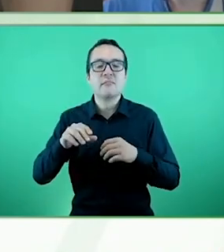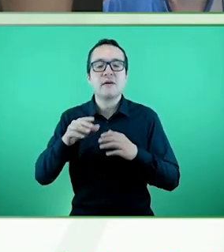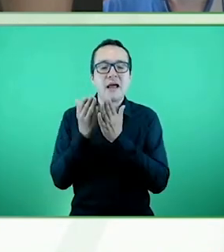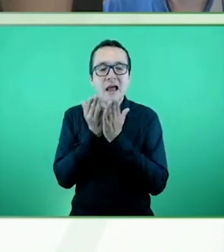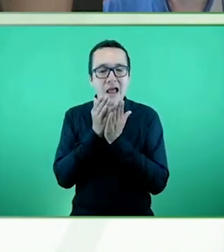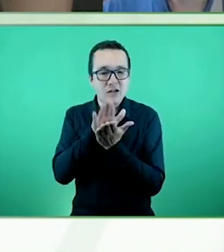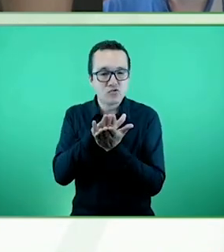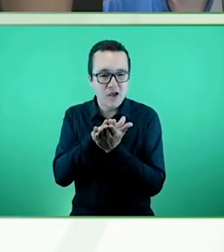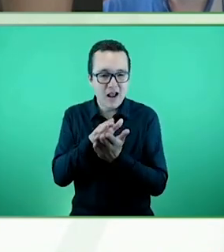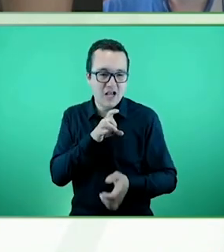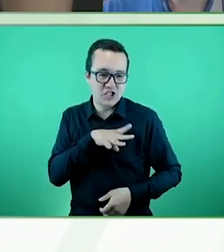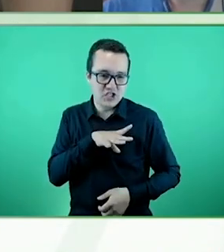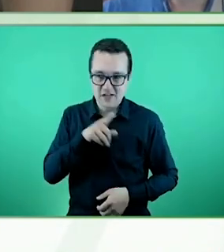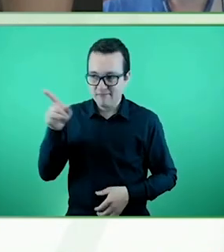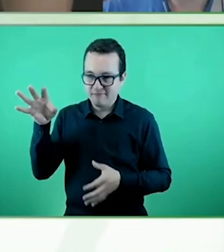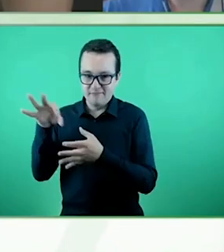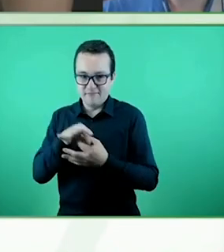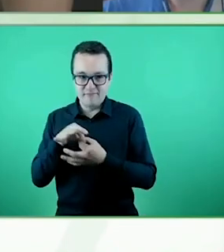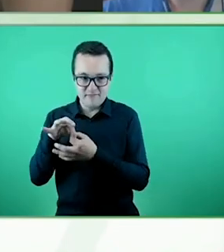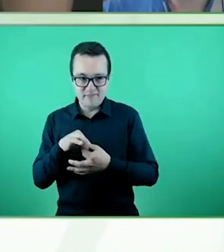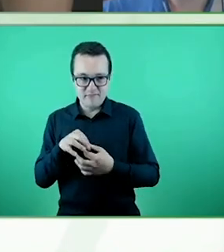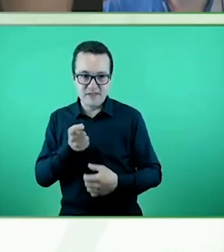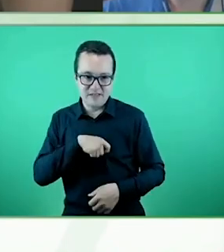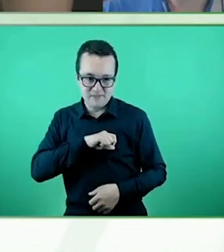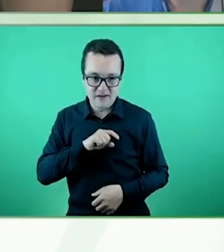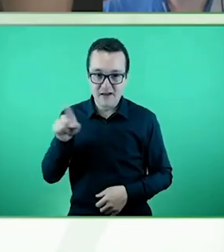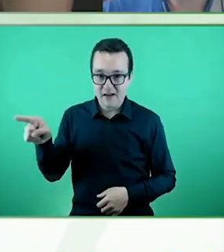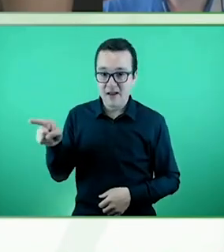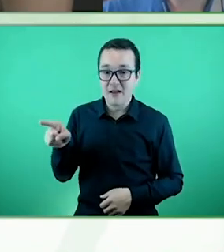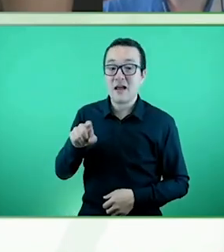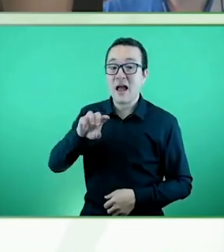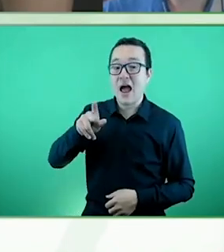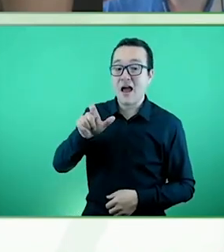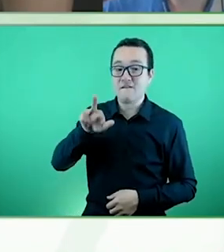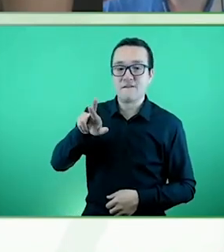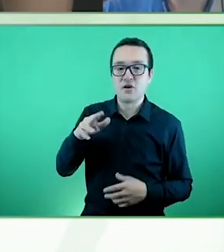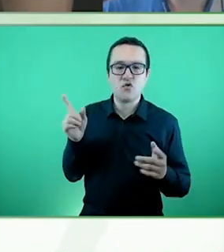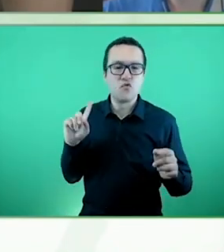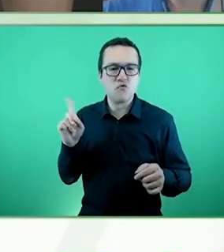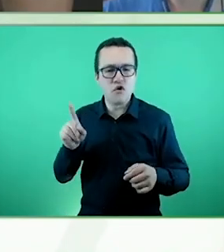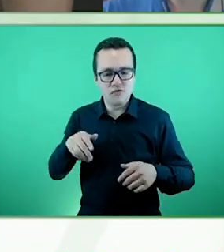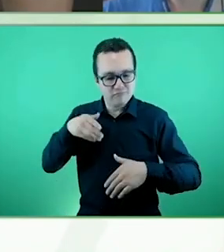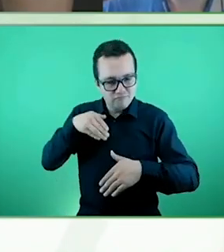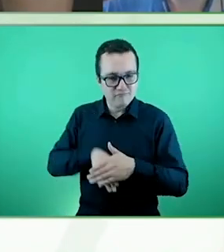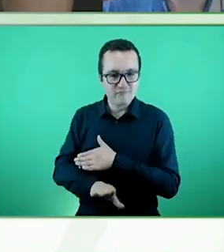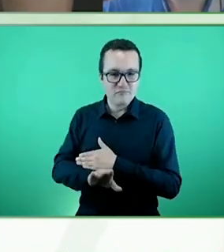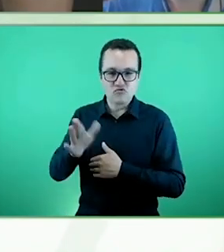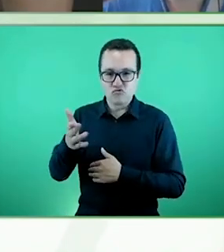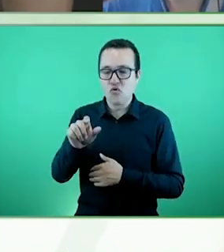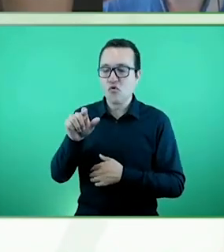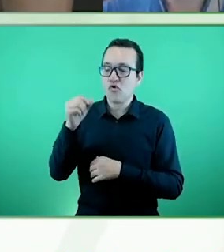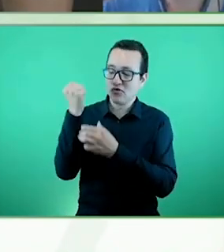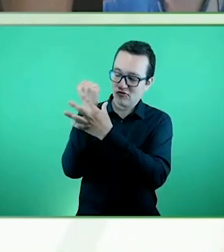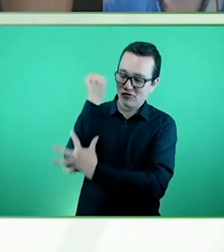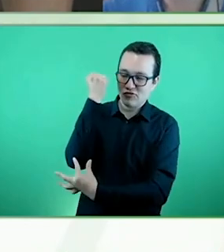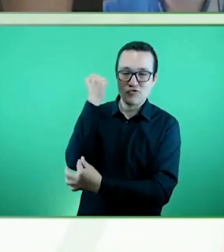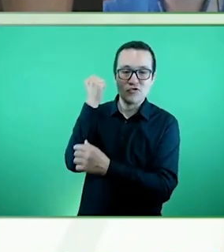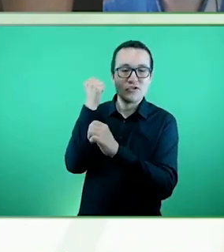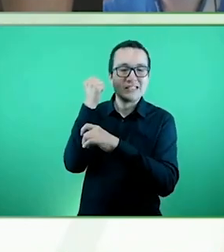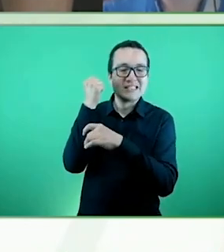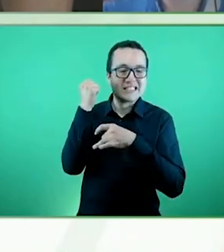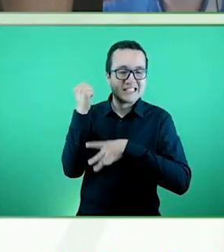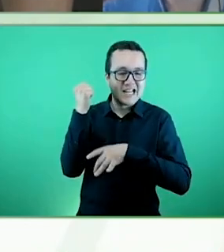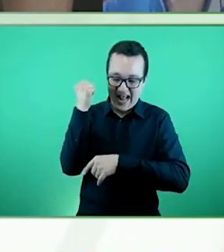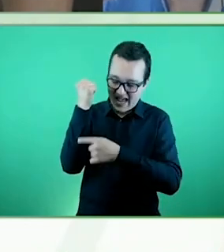Javier es oriundo de Talcahuano, del sur de Chile, de la región del Biobío, y es de profesión trabajador social.